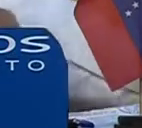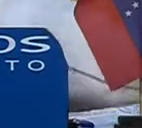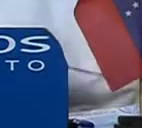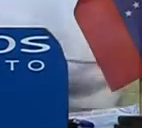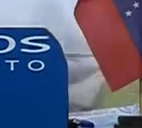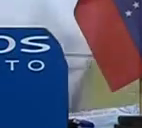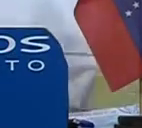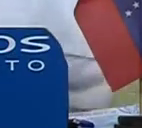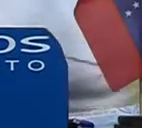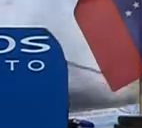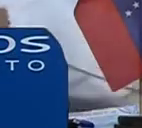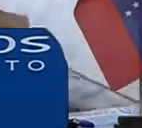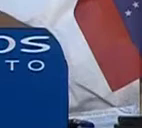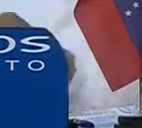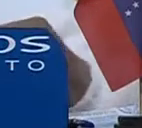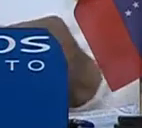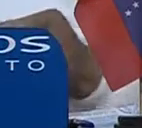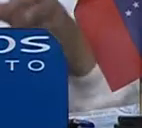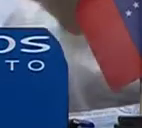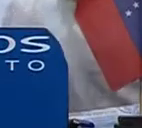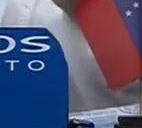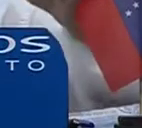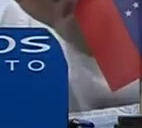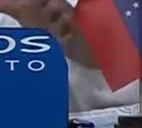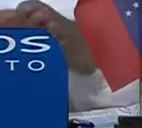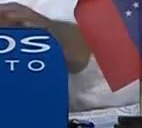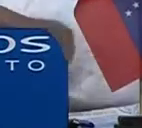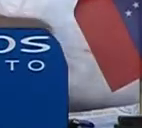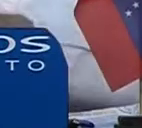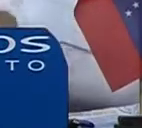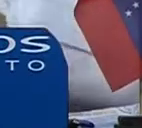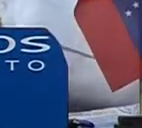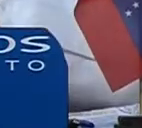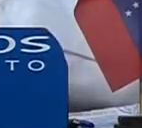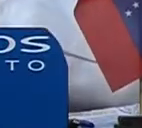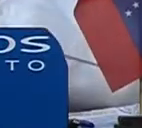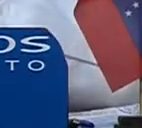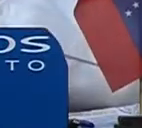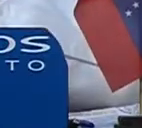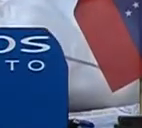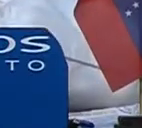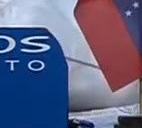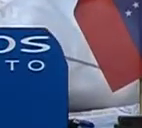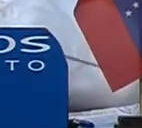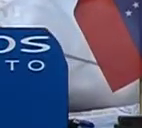mujer es también del marido. Diga conmigo,